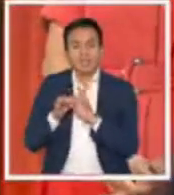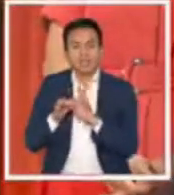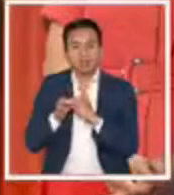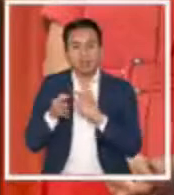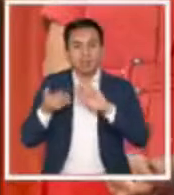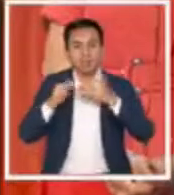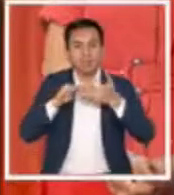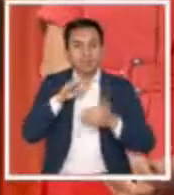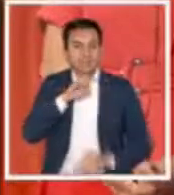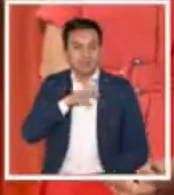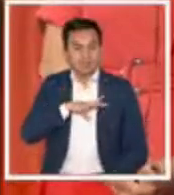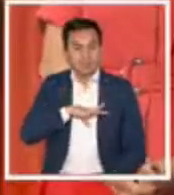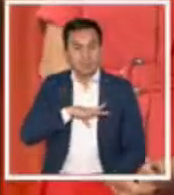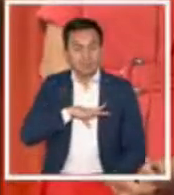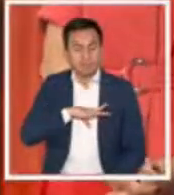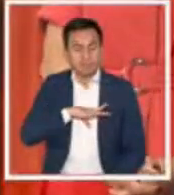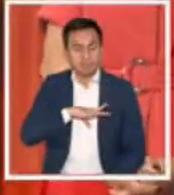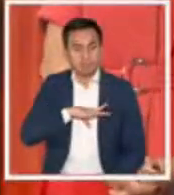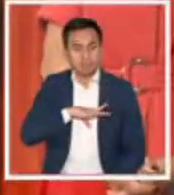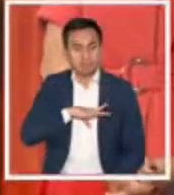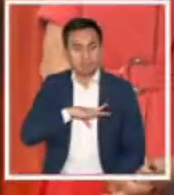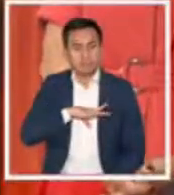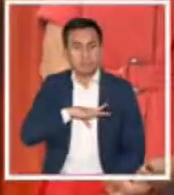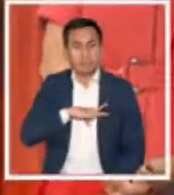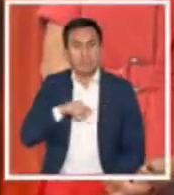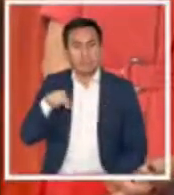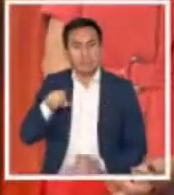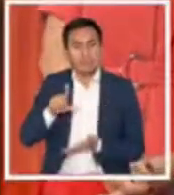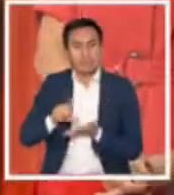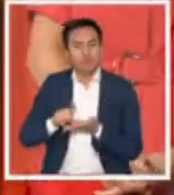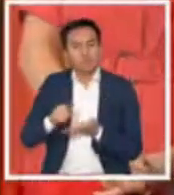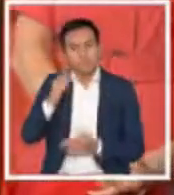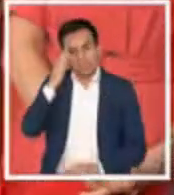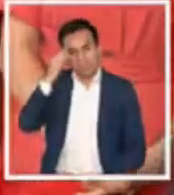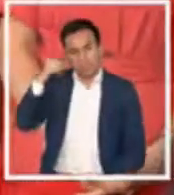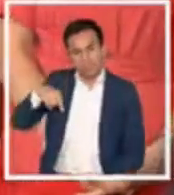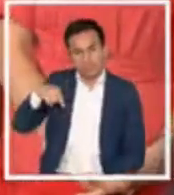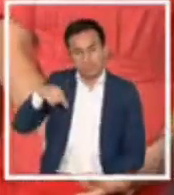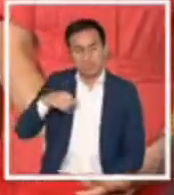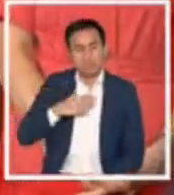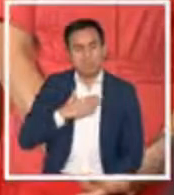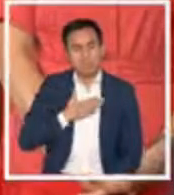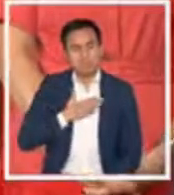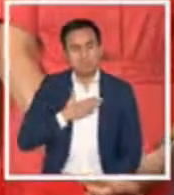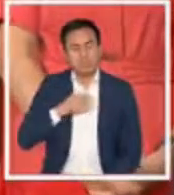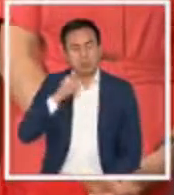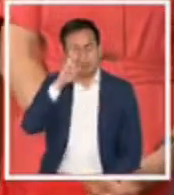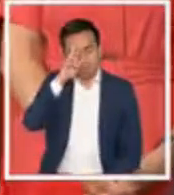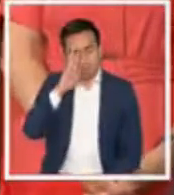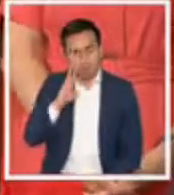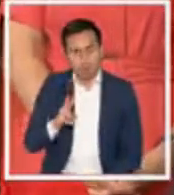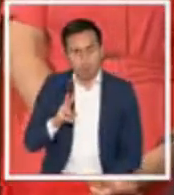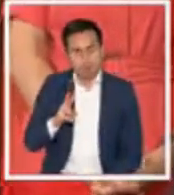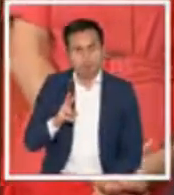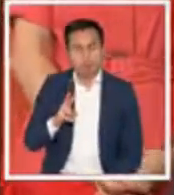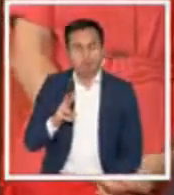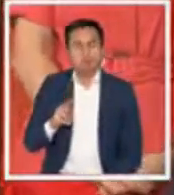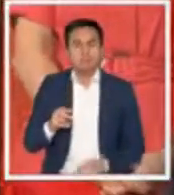la comunidad chilena el estar hoy día presente. Para mí es un honor